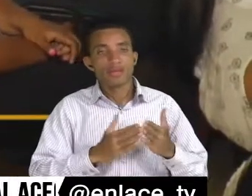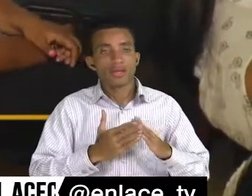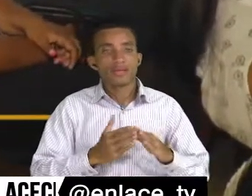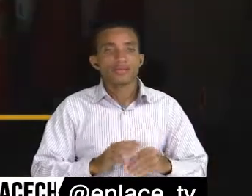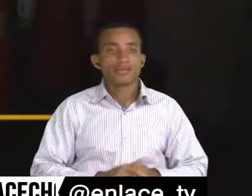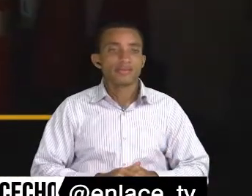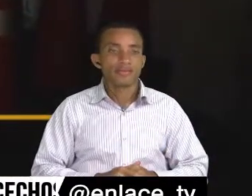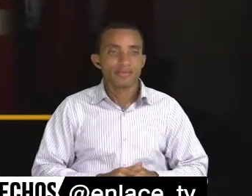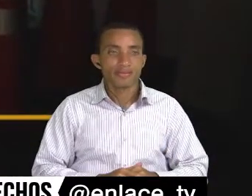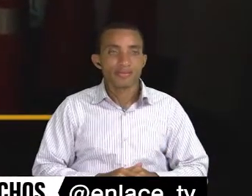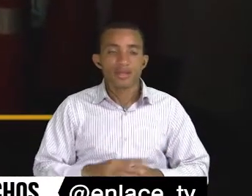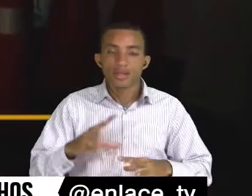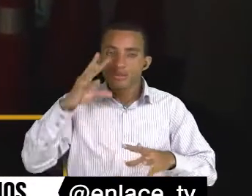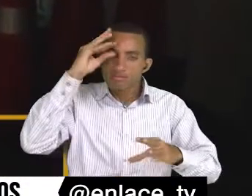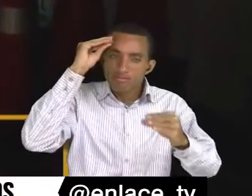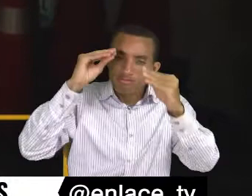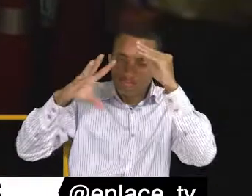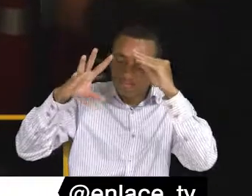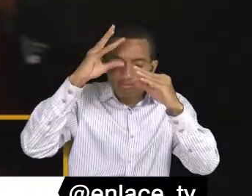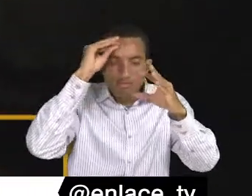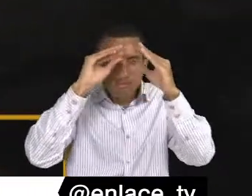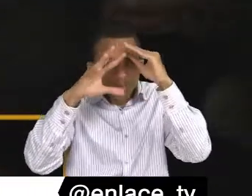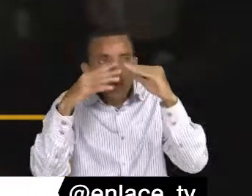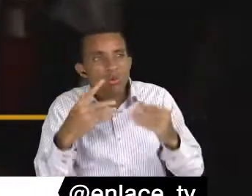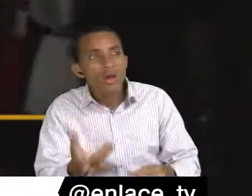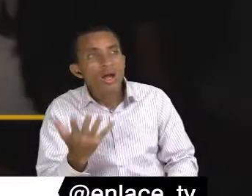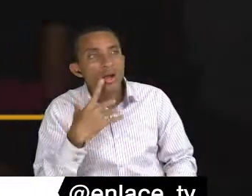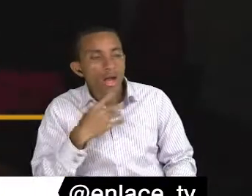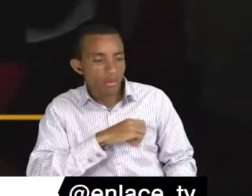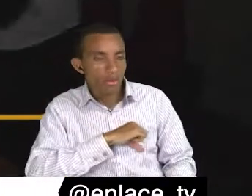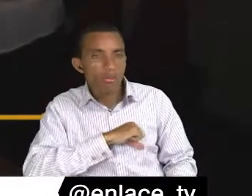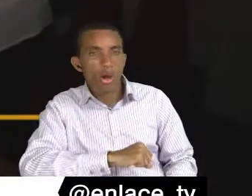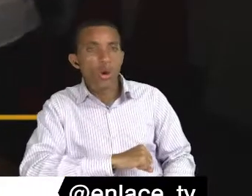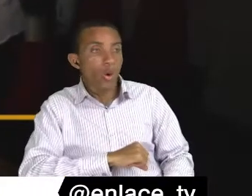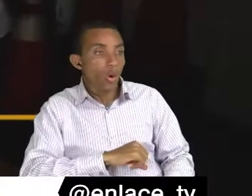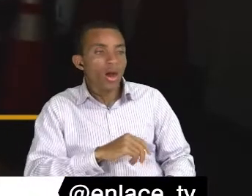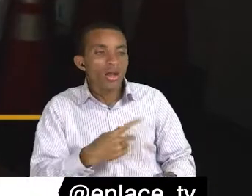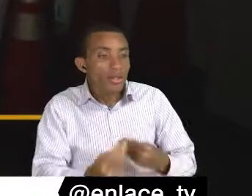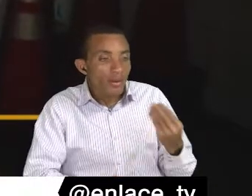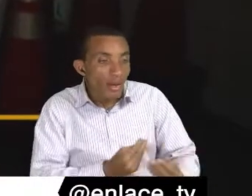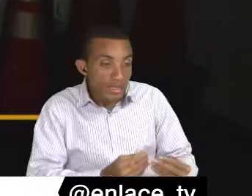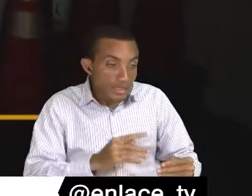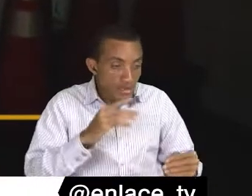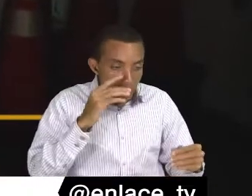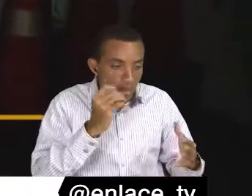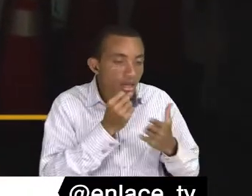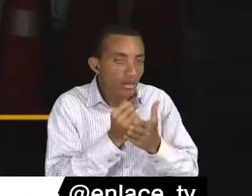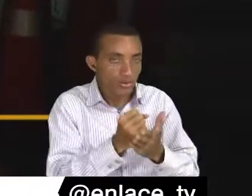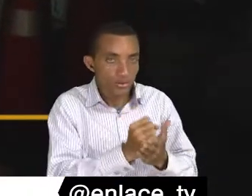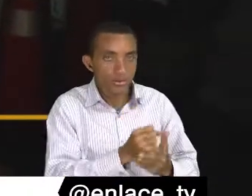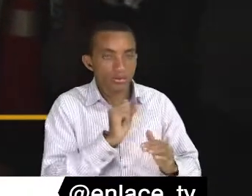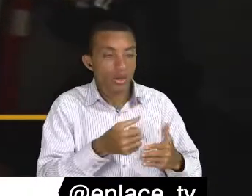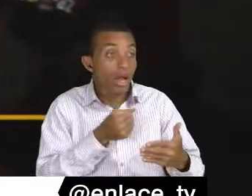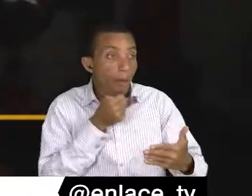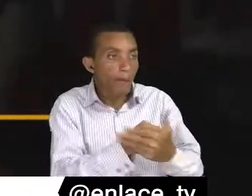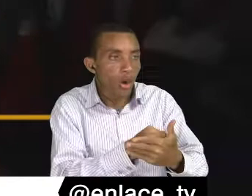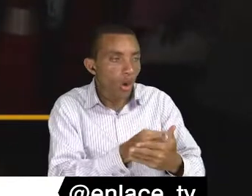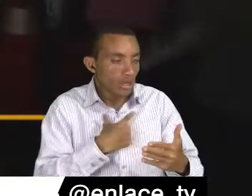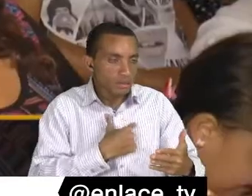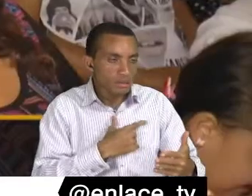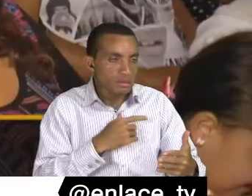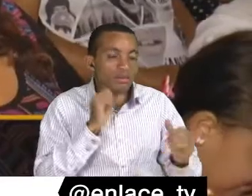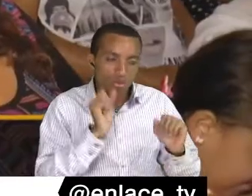primeros auxilios donde aprendimos cómo en el caso de un ataque cardíaco o en caso de un accidente, cómo poder ayudar a la persona